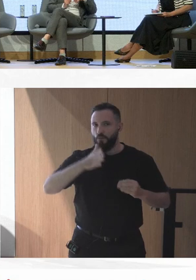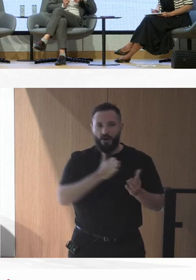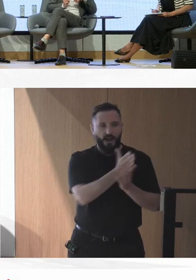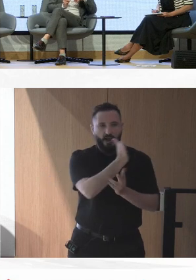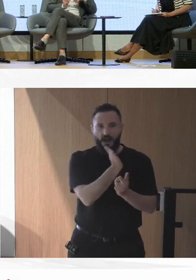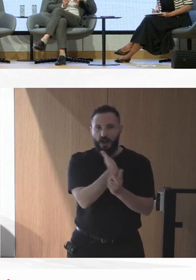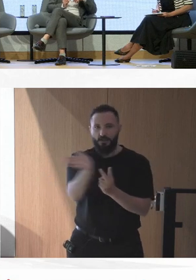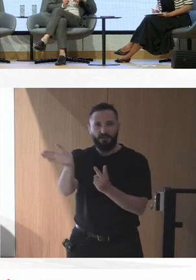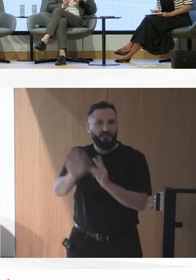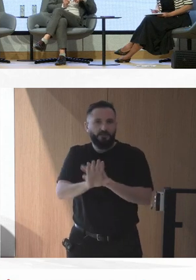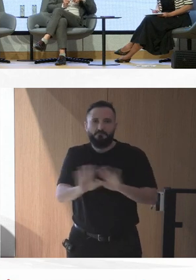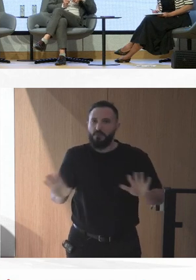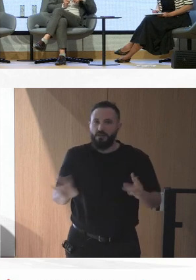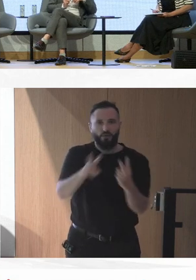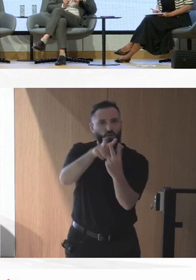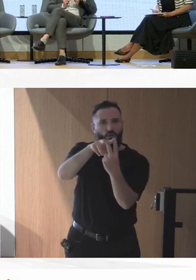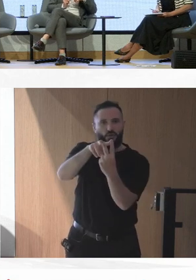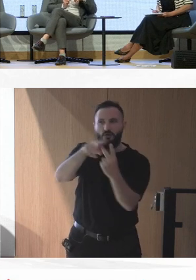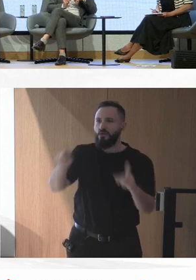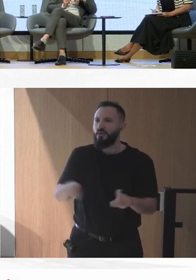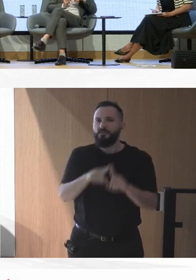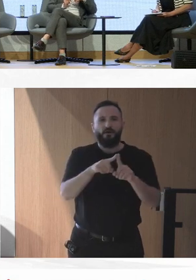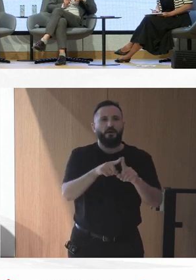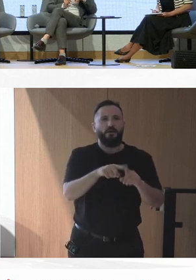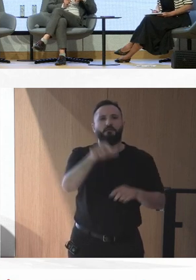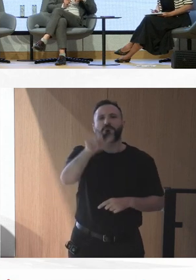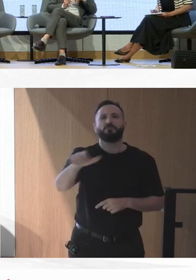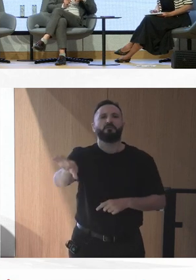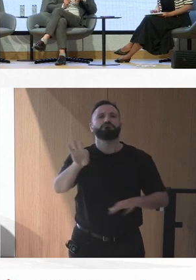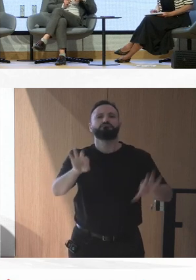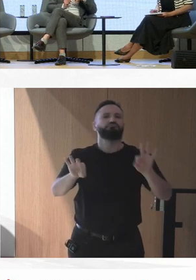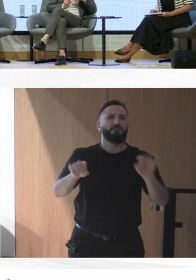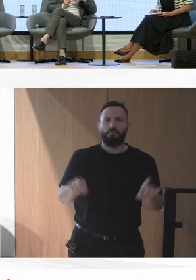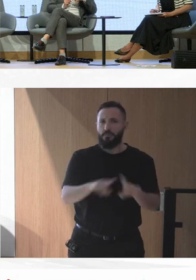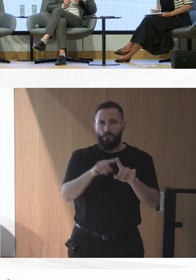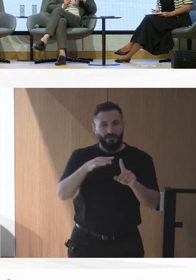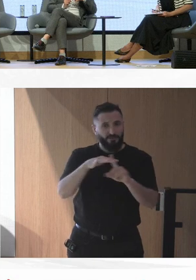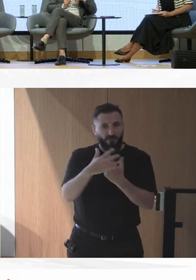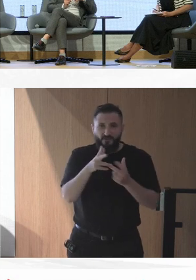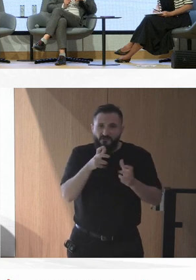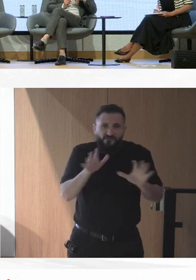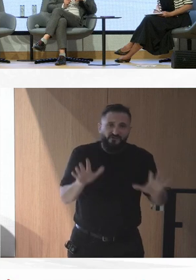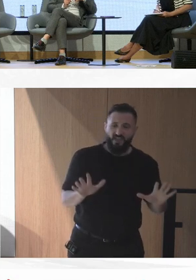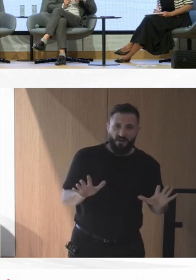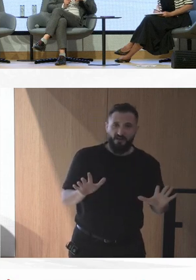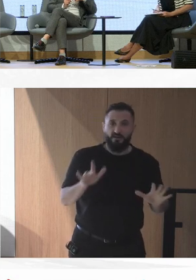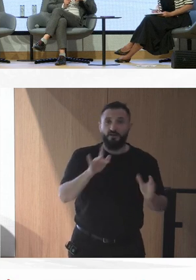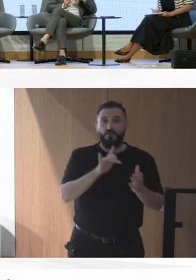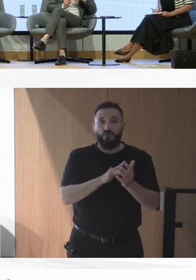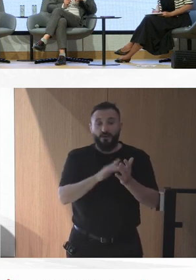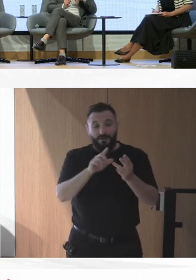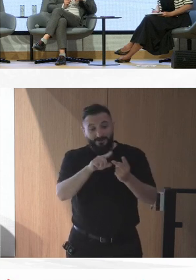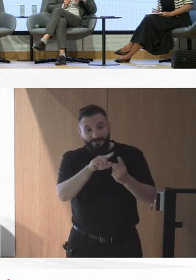esas, son terribles, independientemente de cuál sea la que acaba ocurriendo. En muchos casos, la alternativa